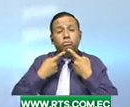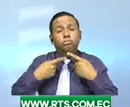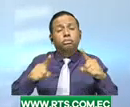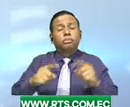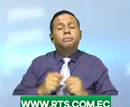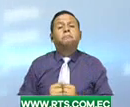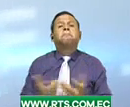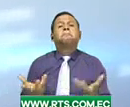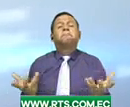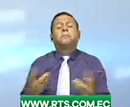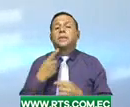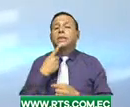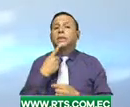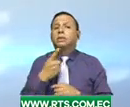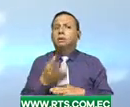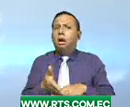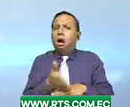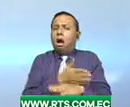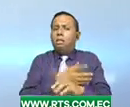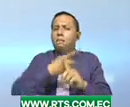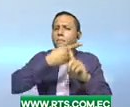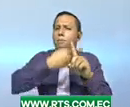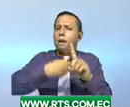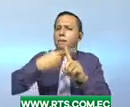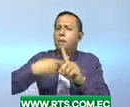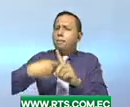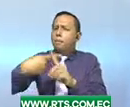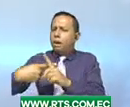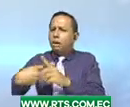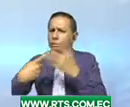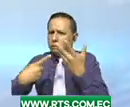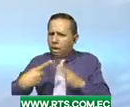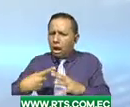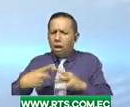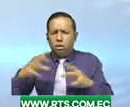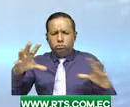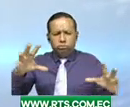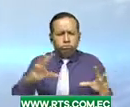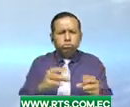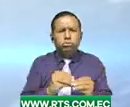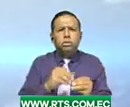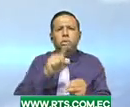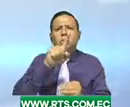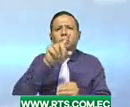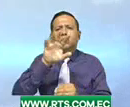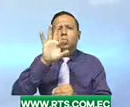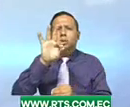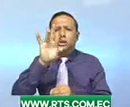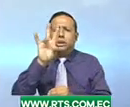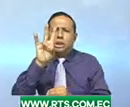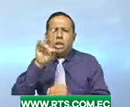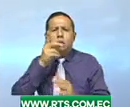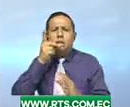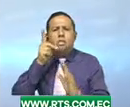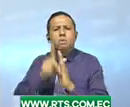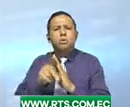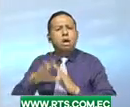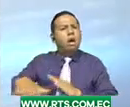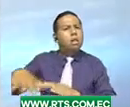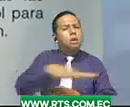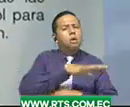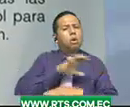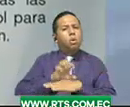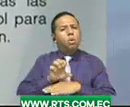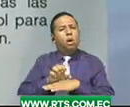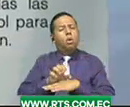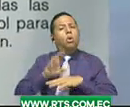Social informa que en los últimos meses se han realizado 197 denuncias a escala nacional por